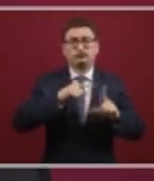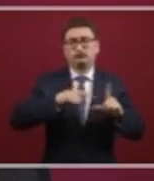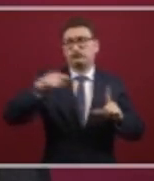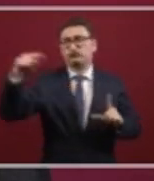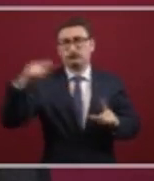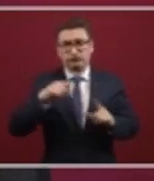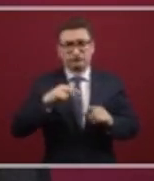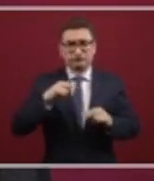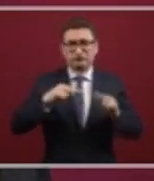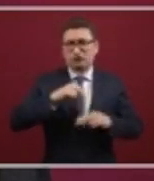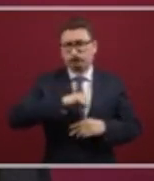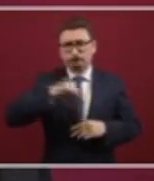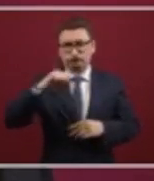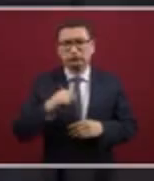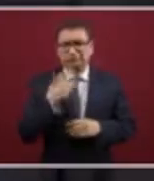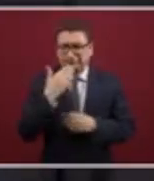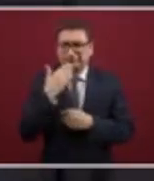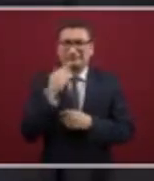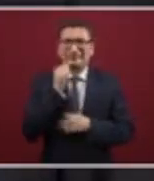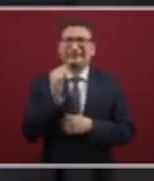lo dije ayer,